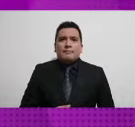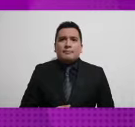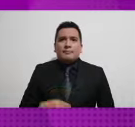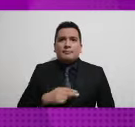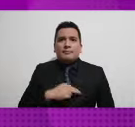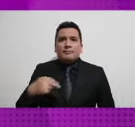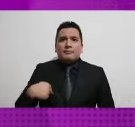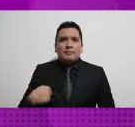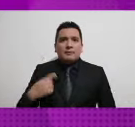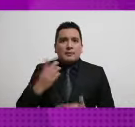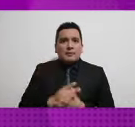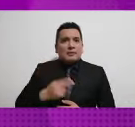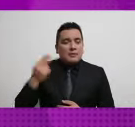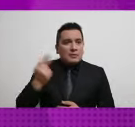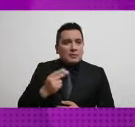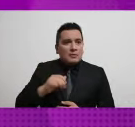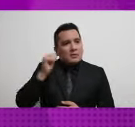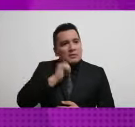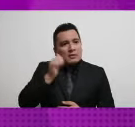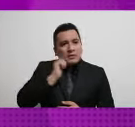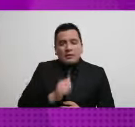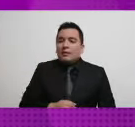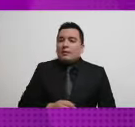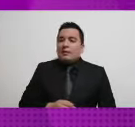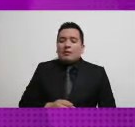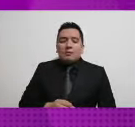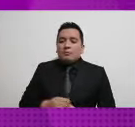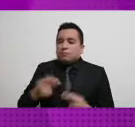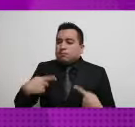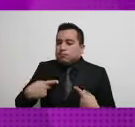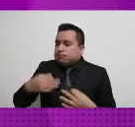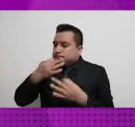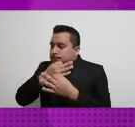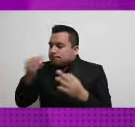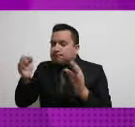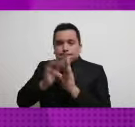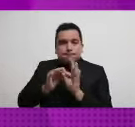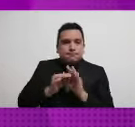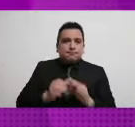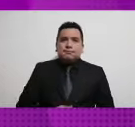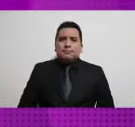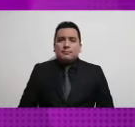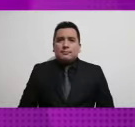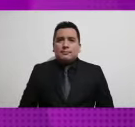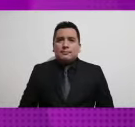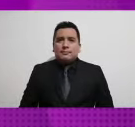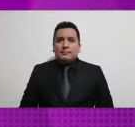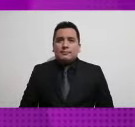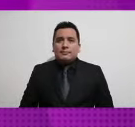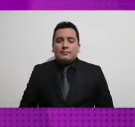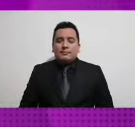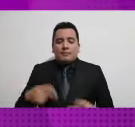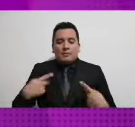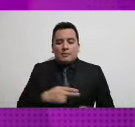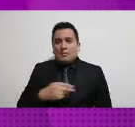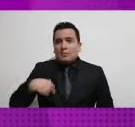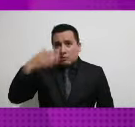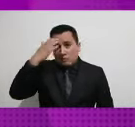que nada más seguir informándole en nuestro entorno a toda la gente que